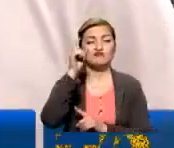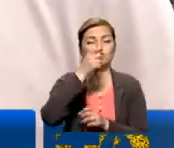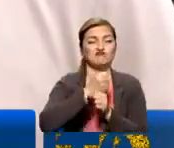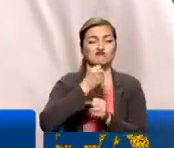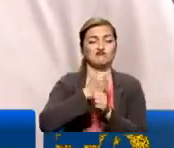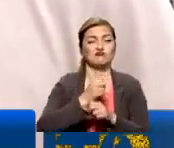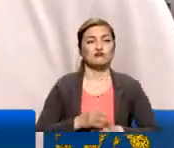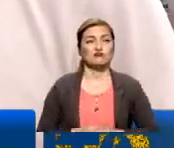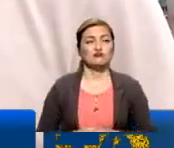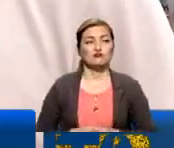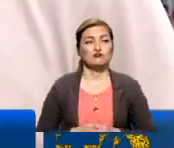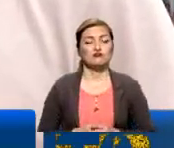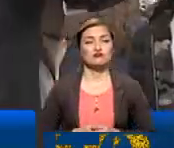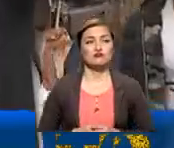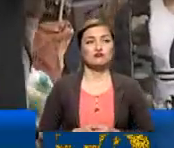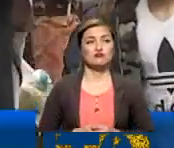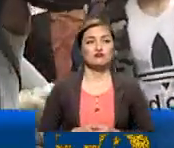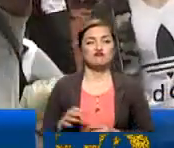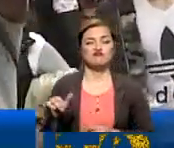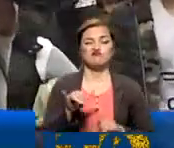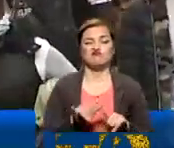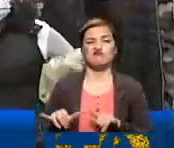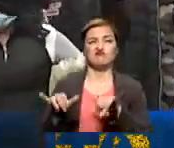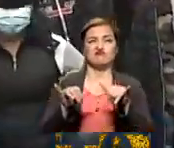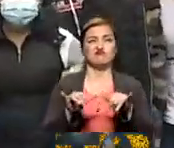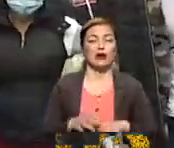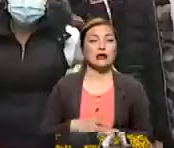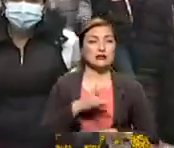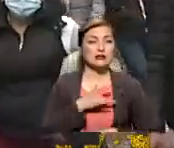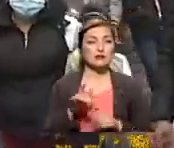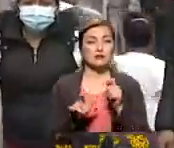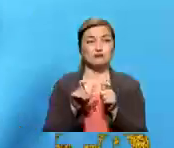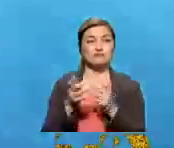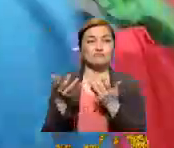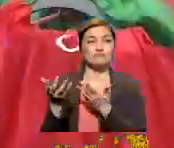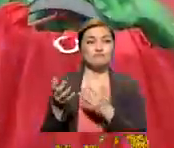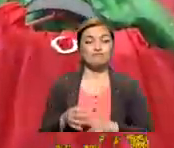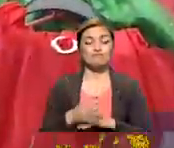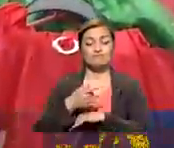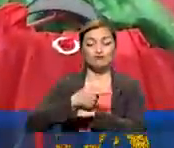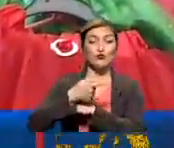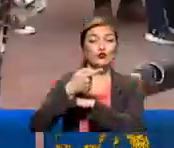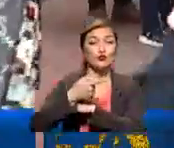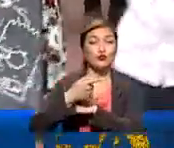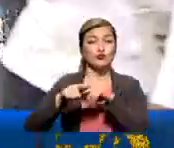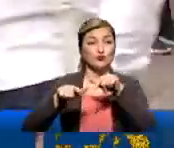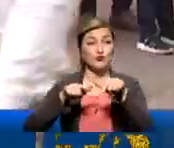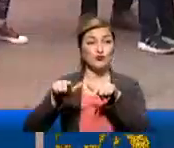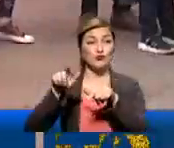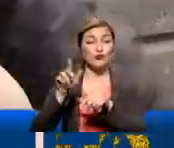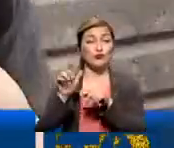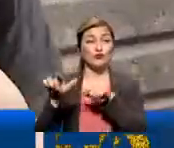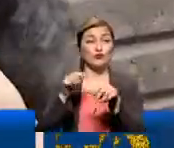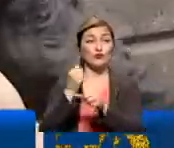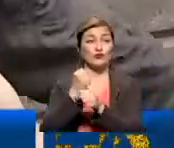yo creo que todos estamos pasando para también para otros ciudadanos no hay otra opción pues a diario este es su sitio de trabajo